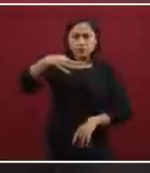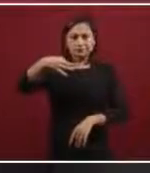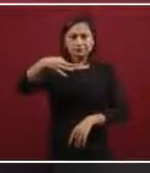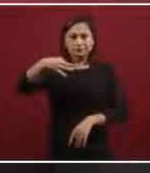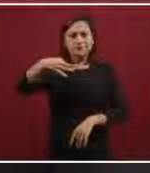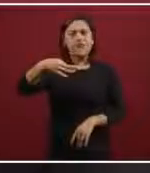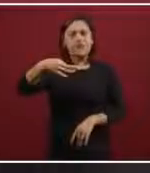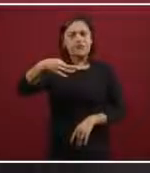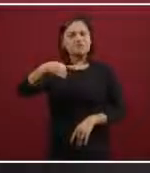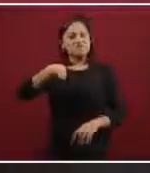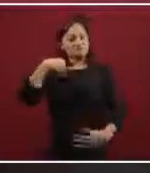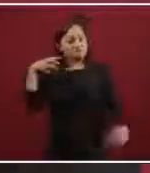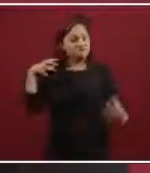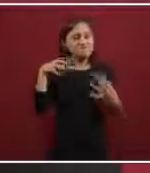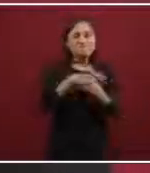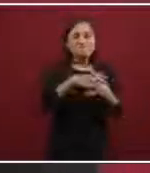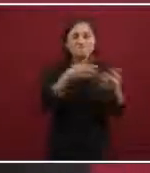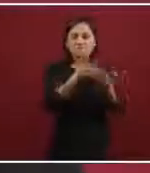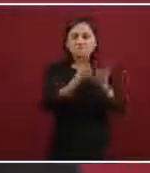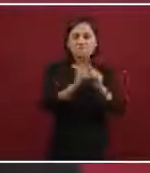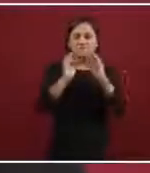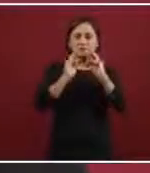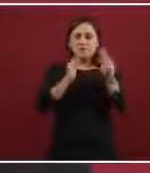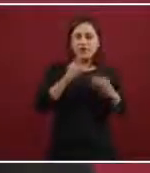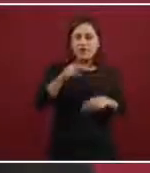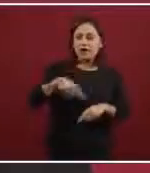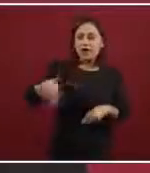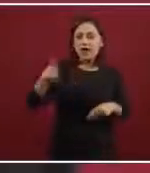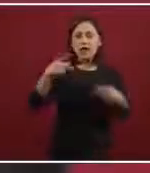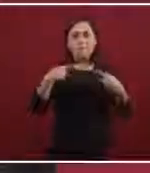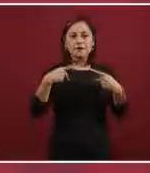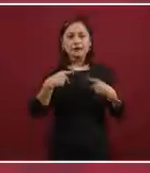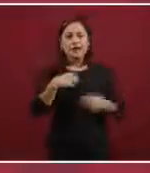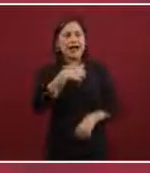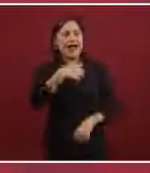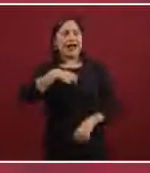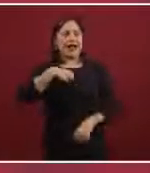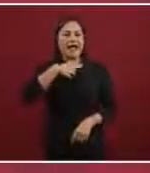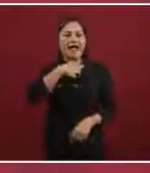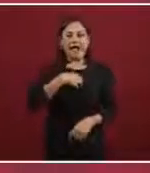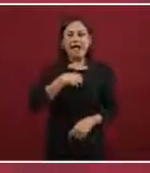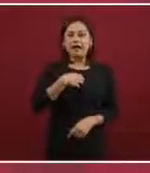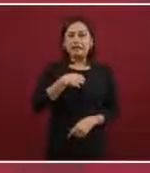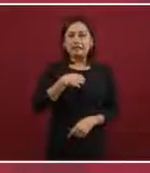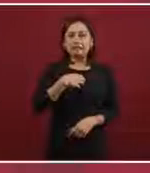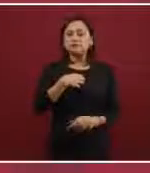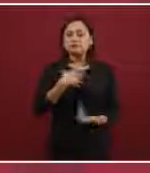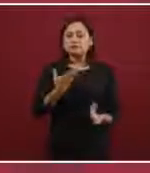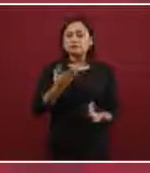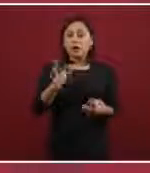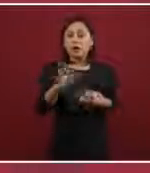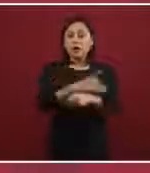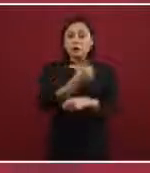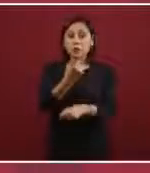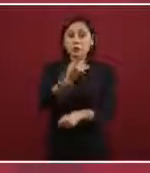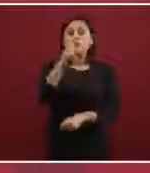pensando de que si hay un sector de la población